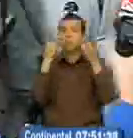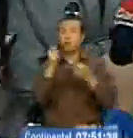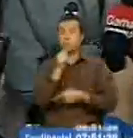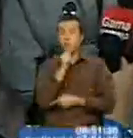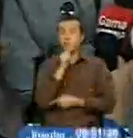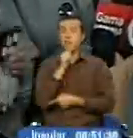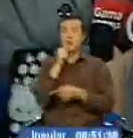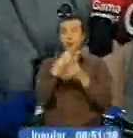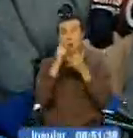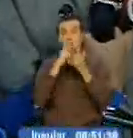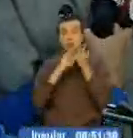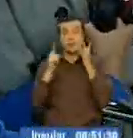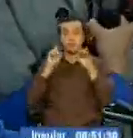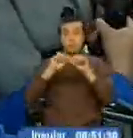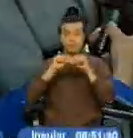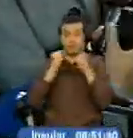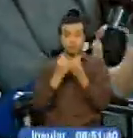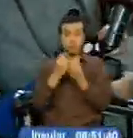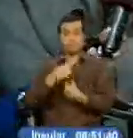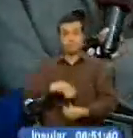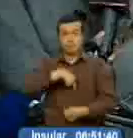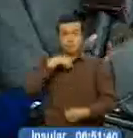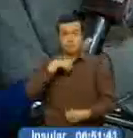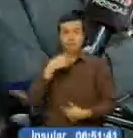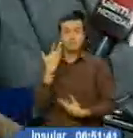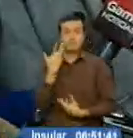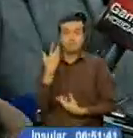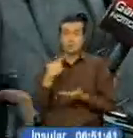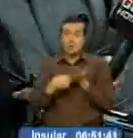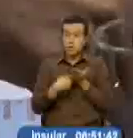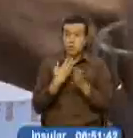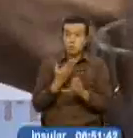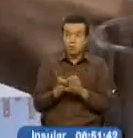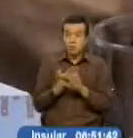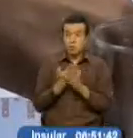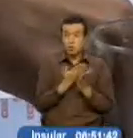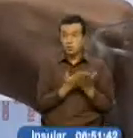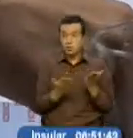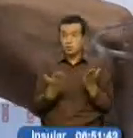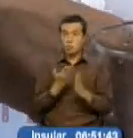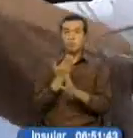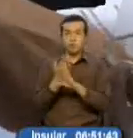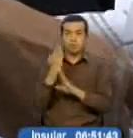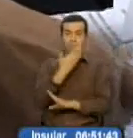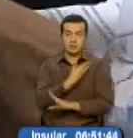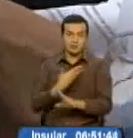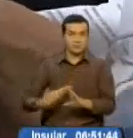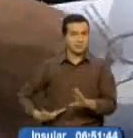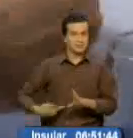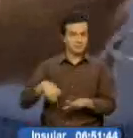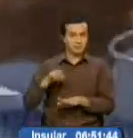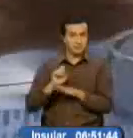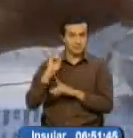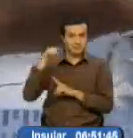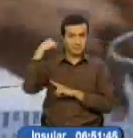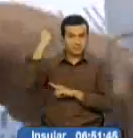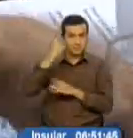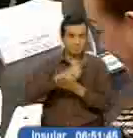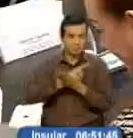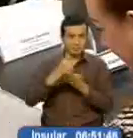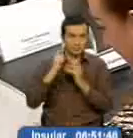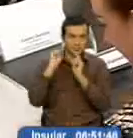con diversos actores de la sociedad civil para enriquecer su propuesta, misma que será presentada al Presidente de la República la próxima